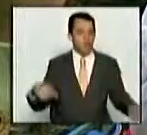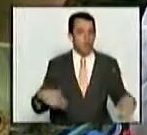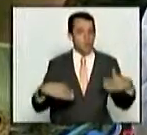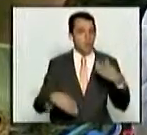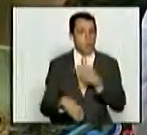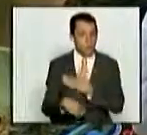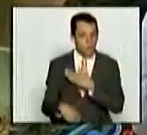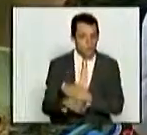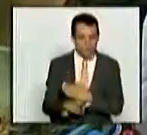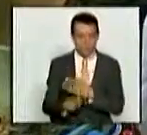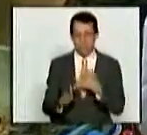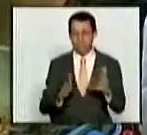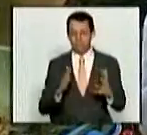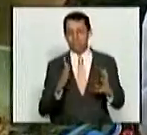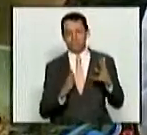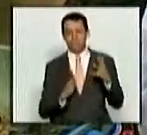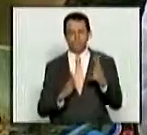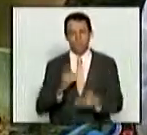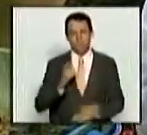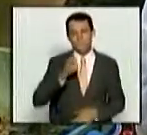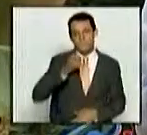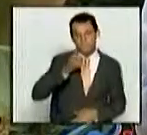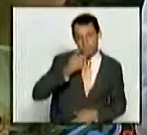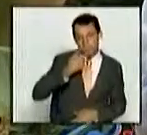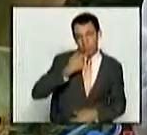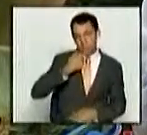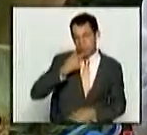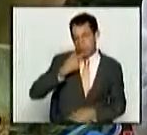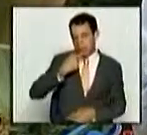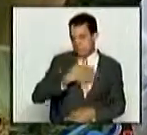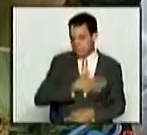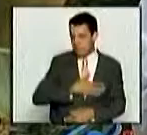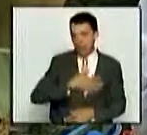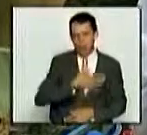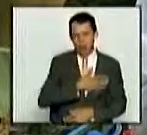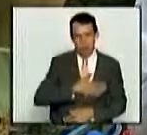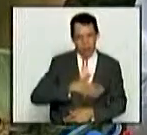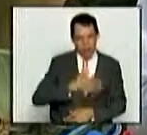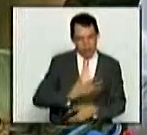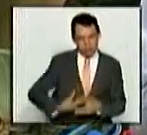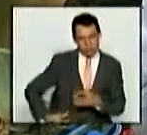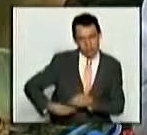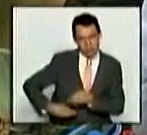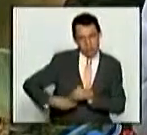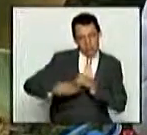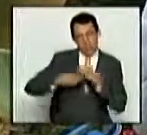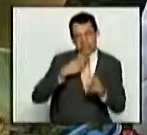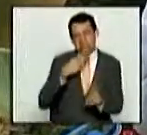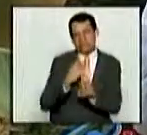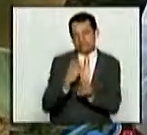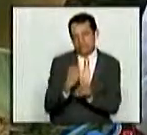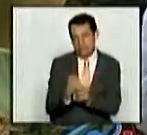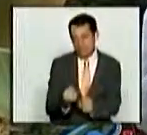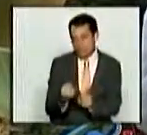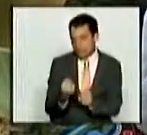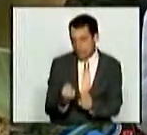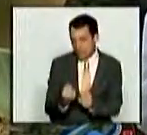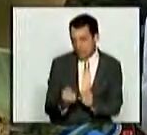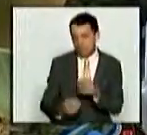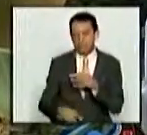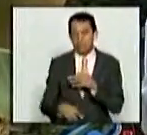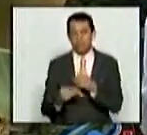continuo de ciertos analgésicos que terminan haciendo efectos secundarios graves. Y hay